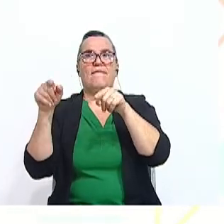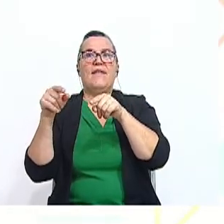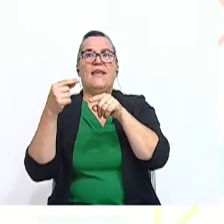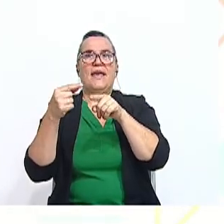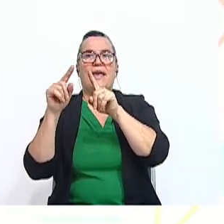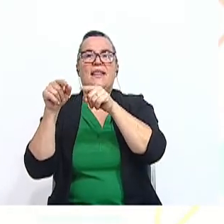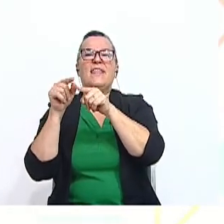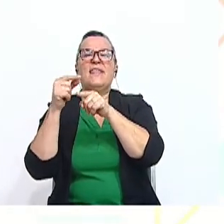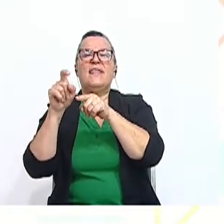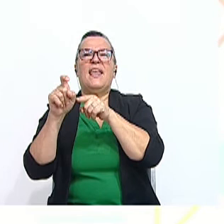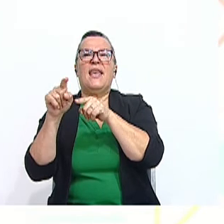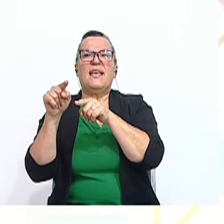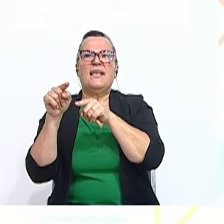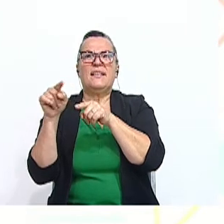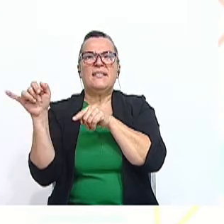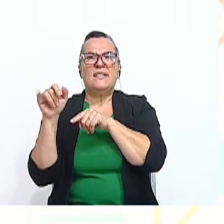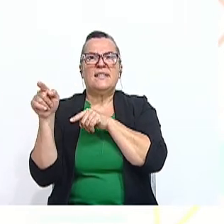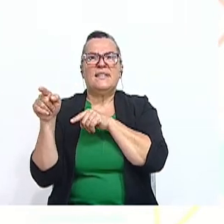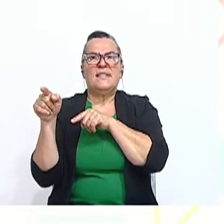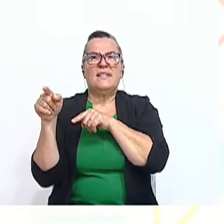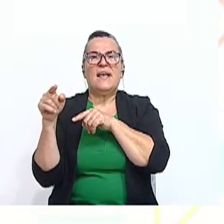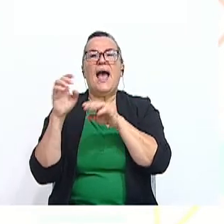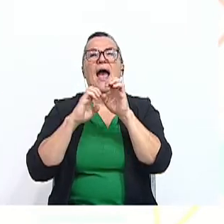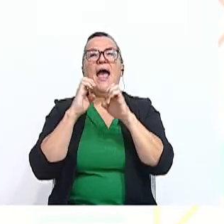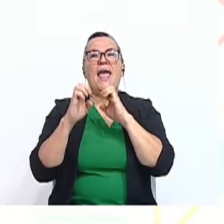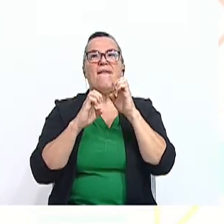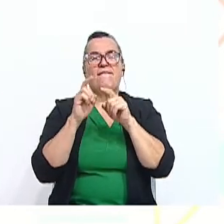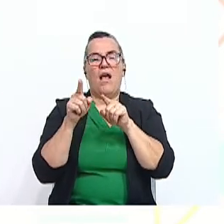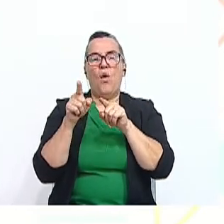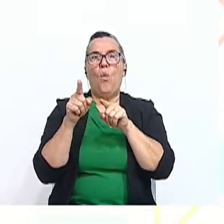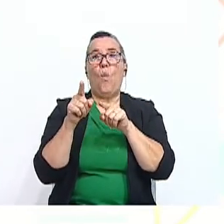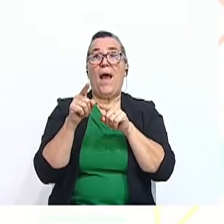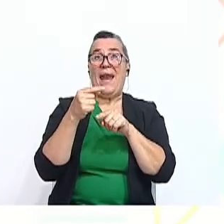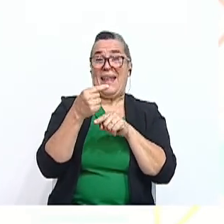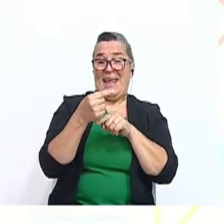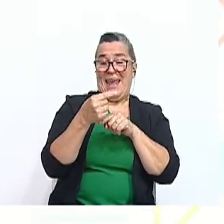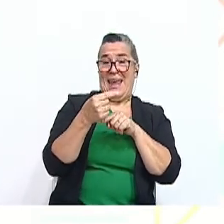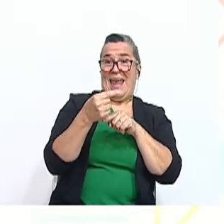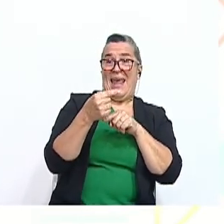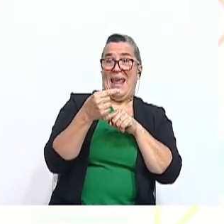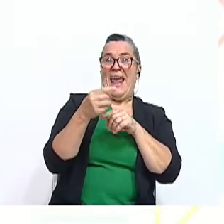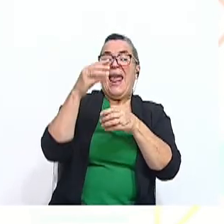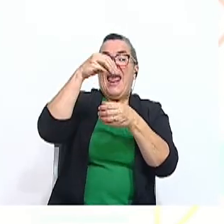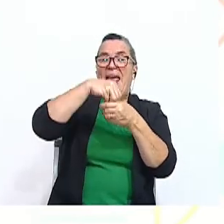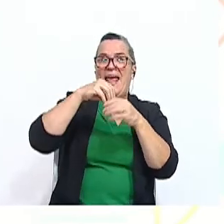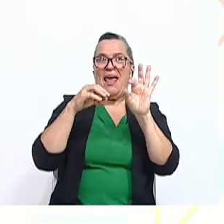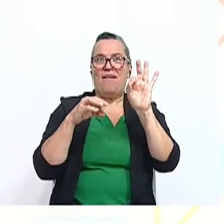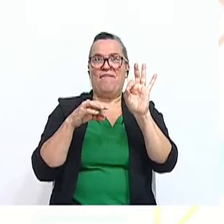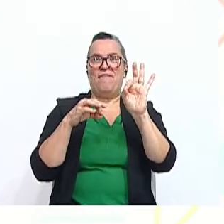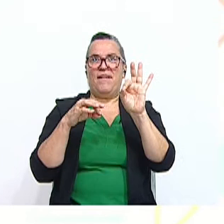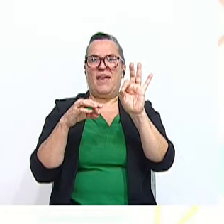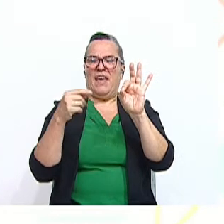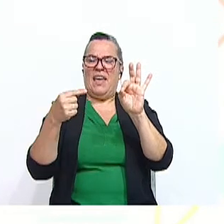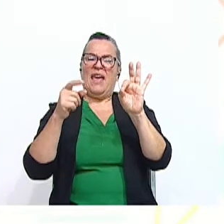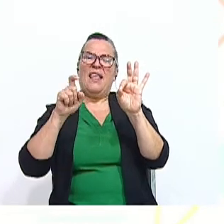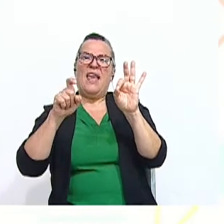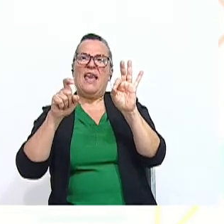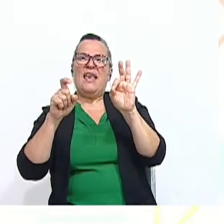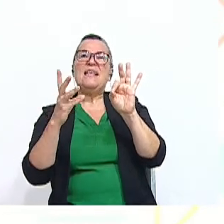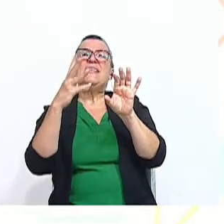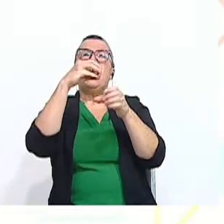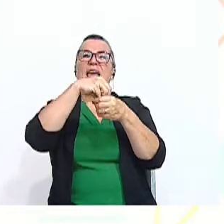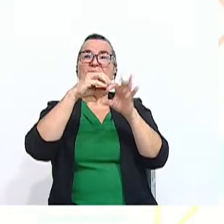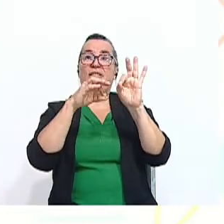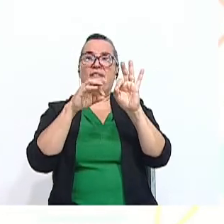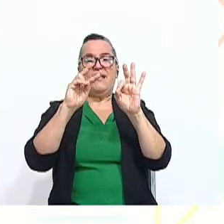hay que hacer? Vamos a evaluar g de x en la función f. ¿Y quién era g de x? Es x